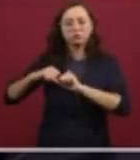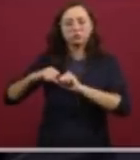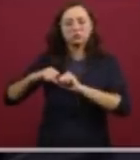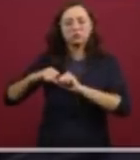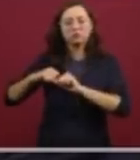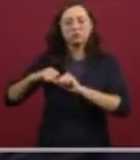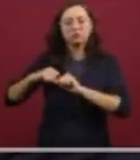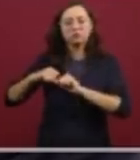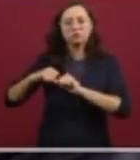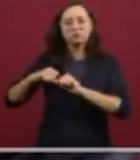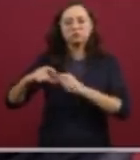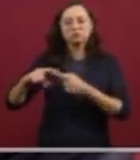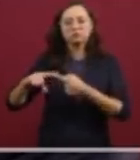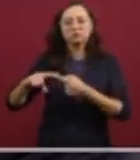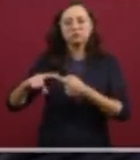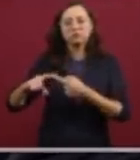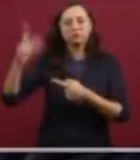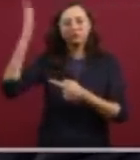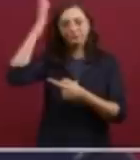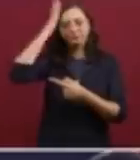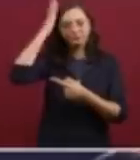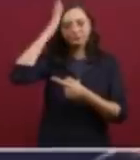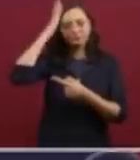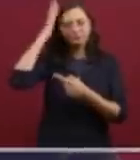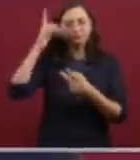tanto el almirante Ojeda